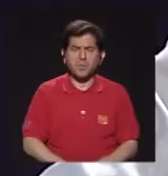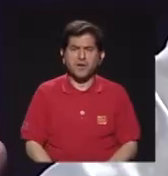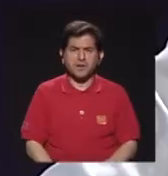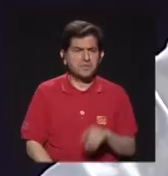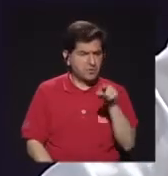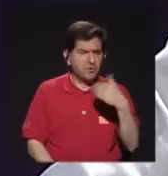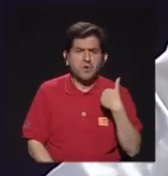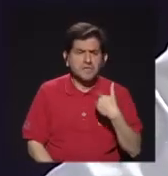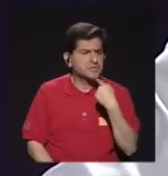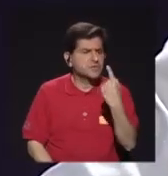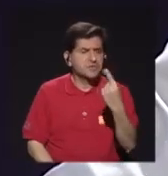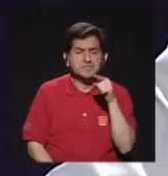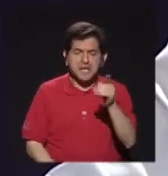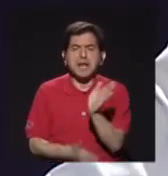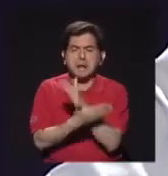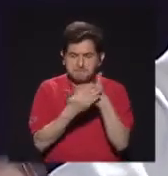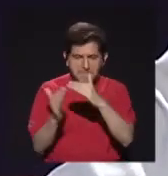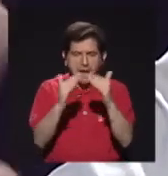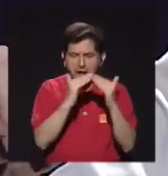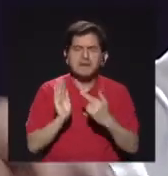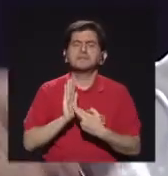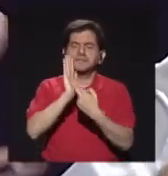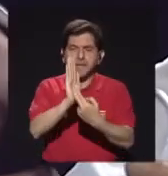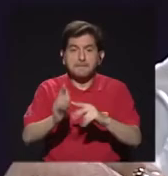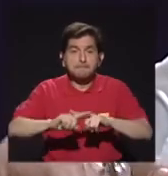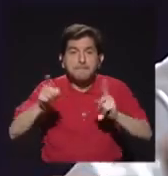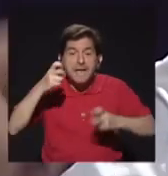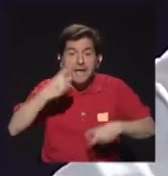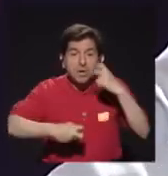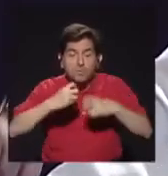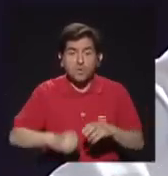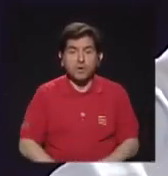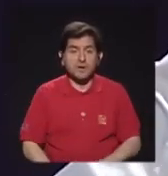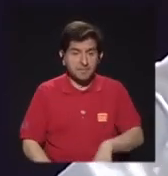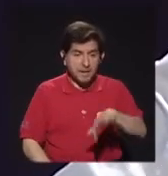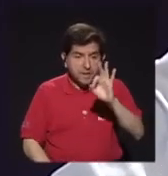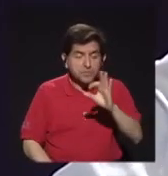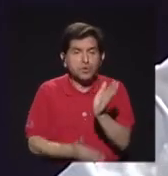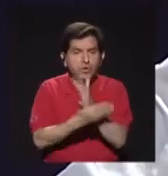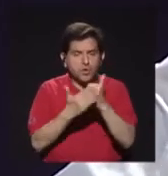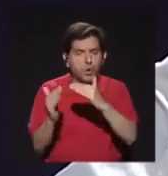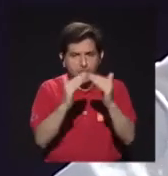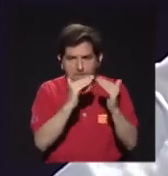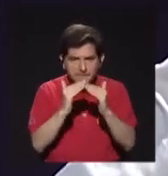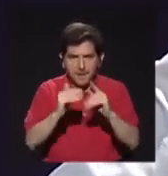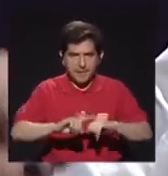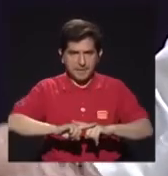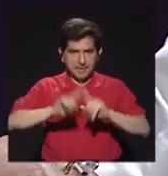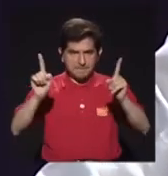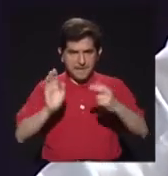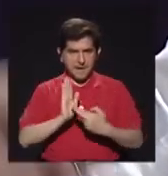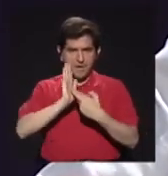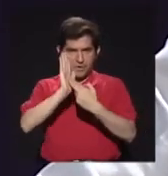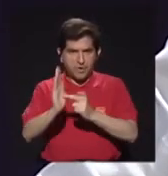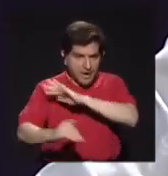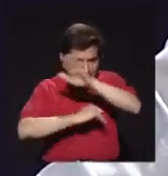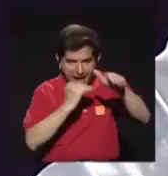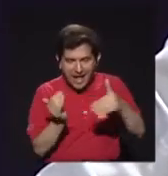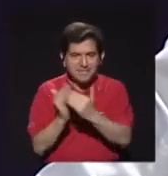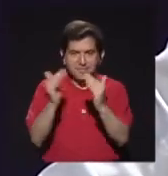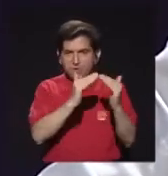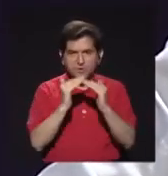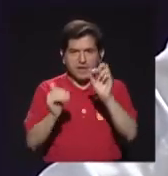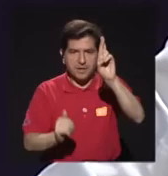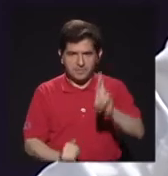dice que él representa una parte de la población el problema es que fue electo por una parte de la población pero representa a toda la población